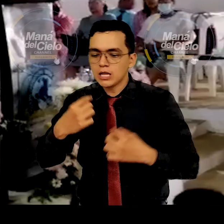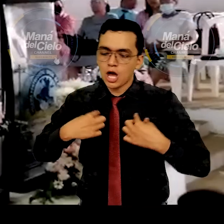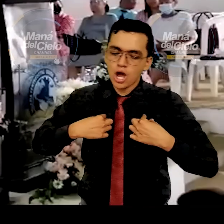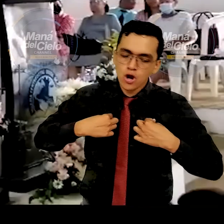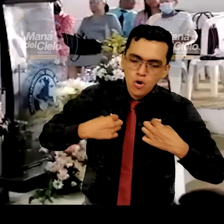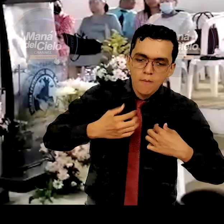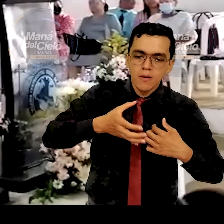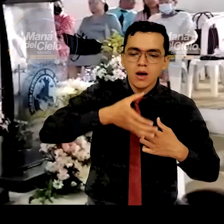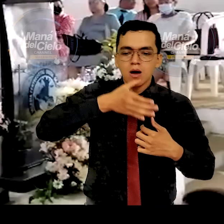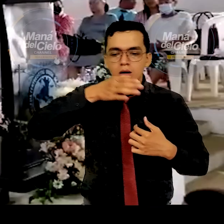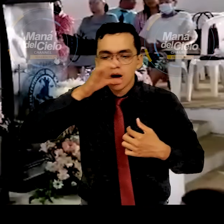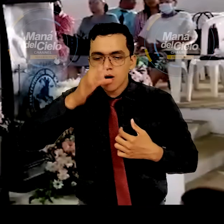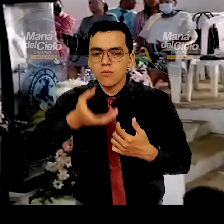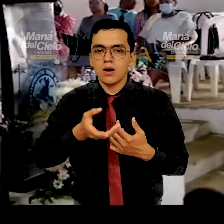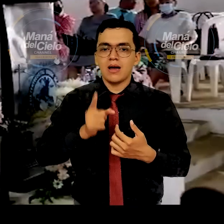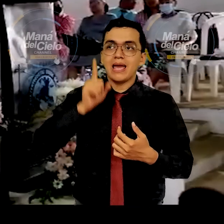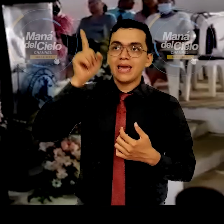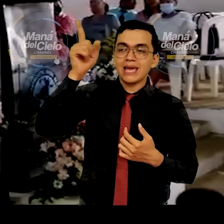Aleluya.